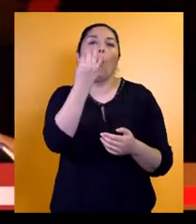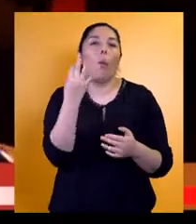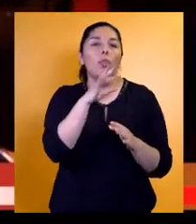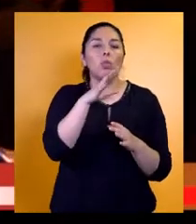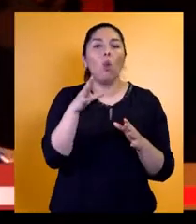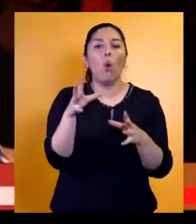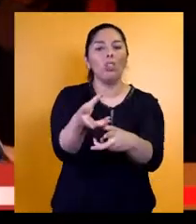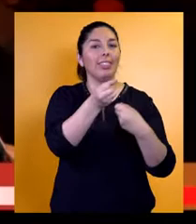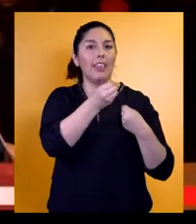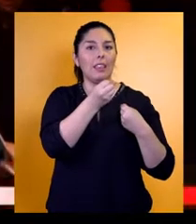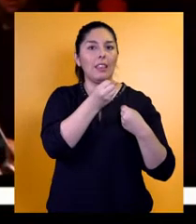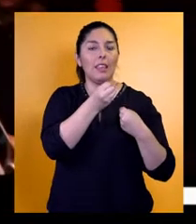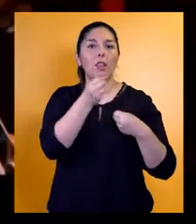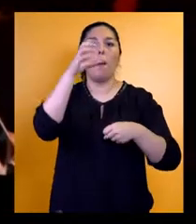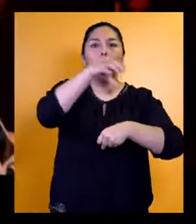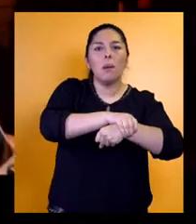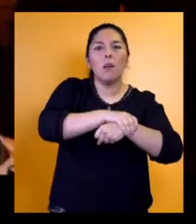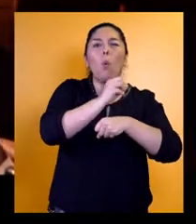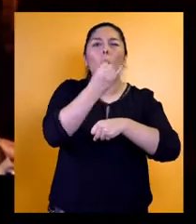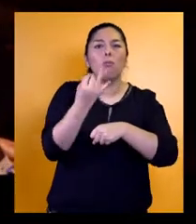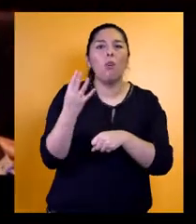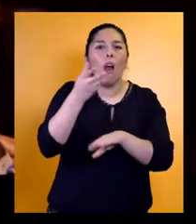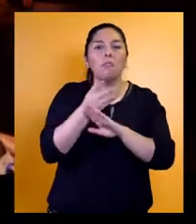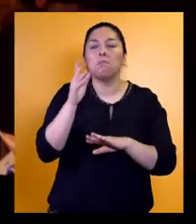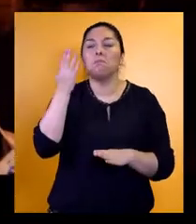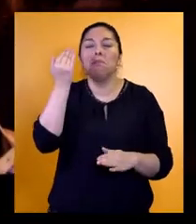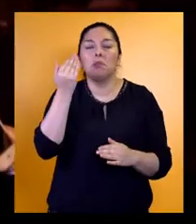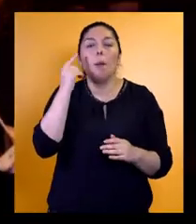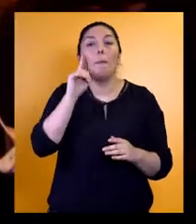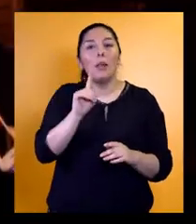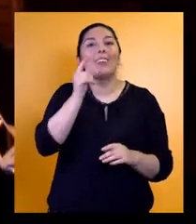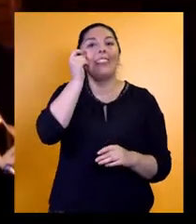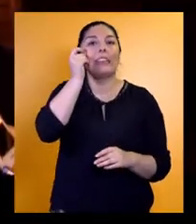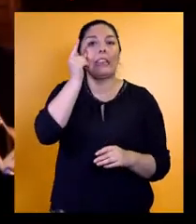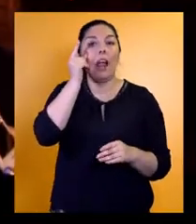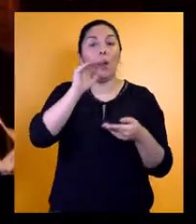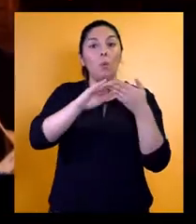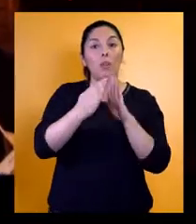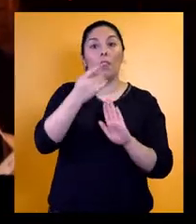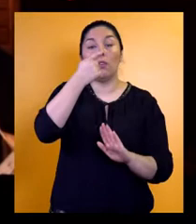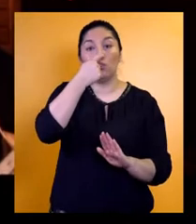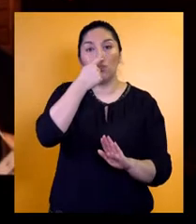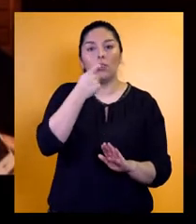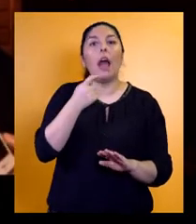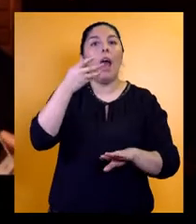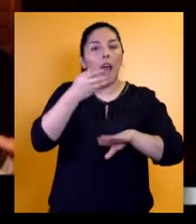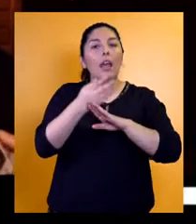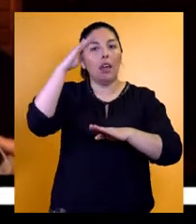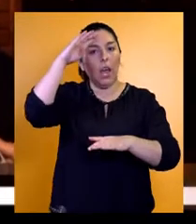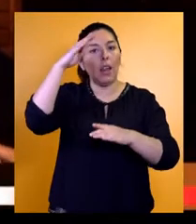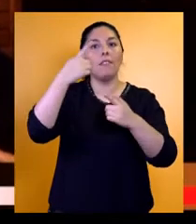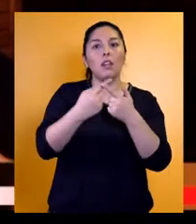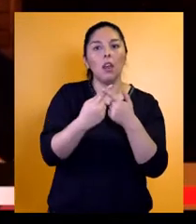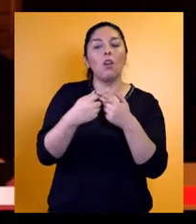detenidos, para mí como gobernador lo que me interesa es que la ciudadanía sepa de que Carabineros